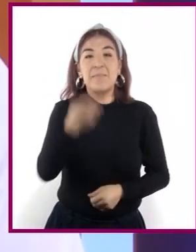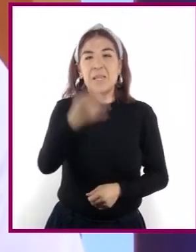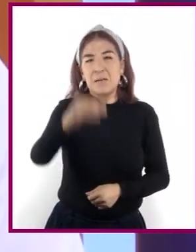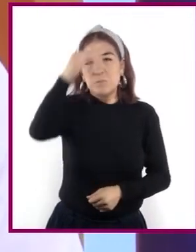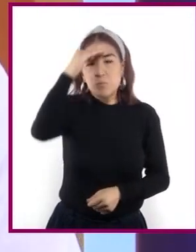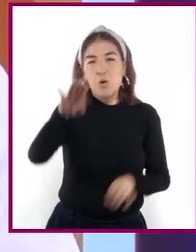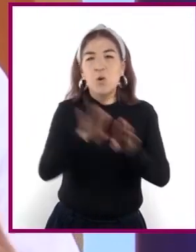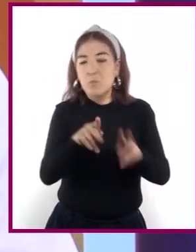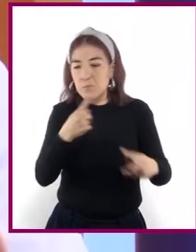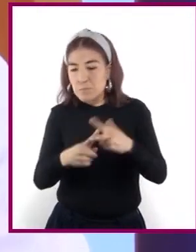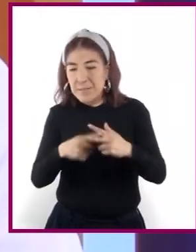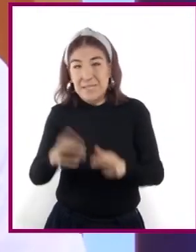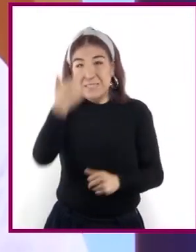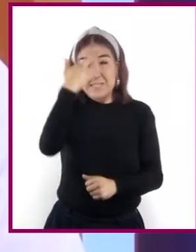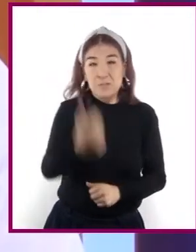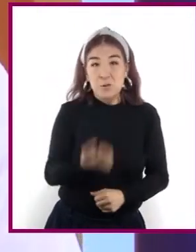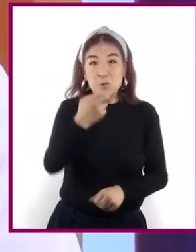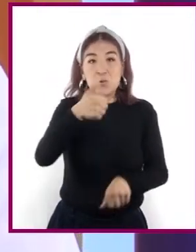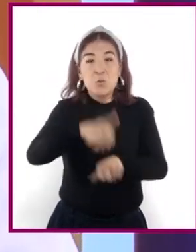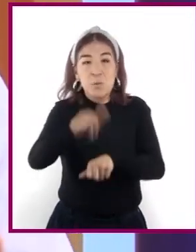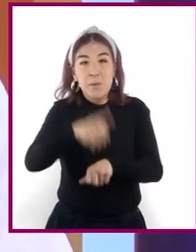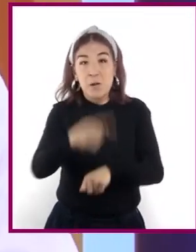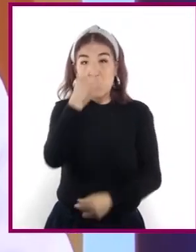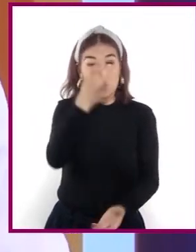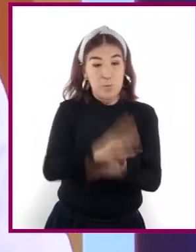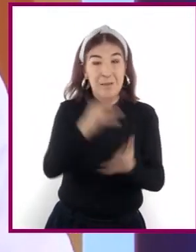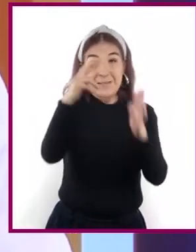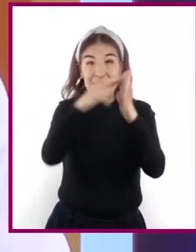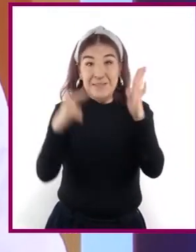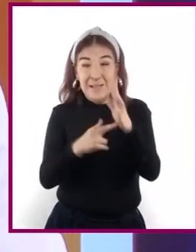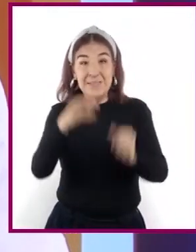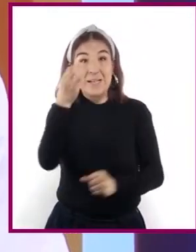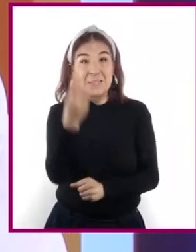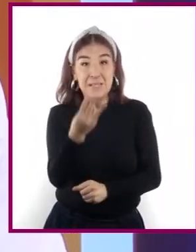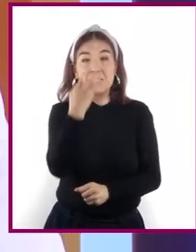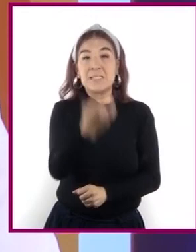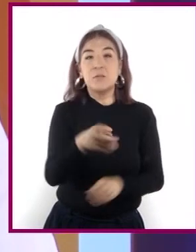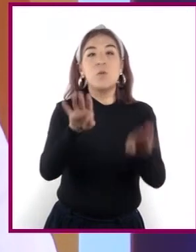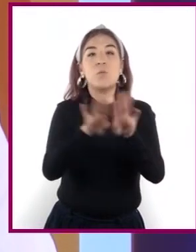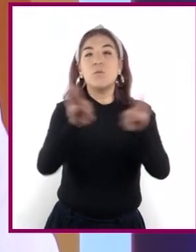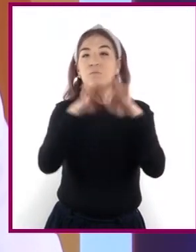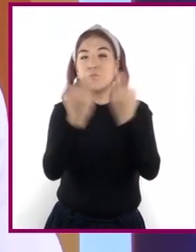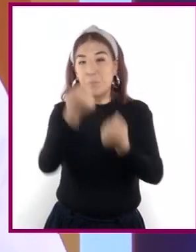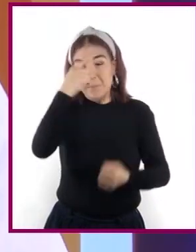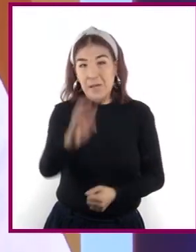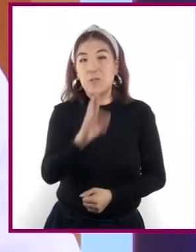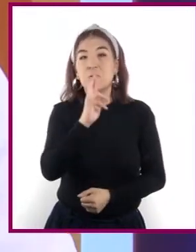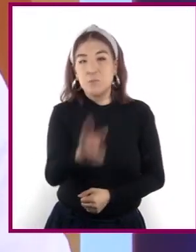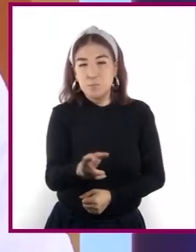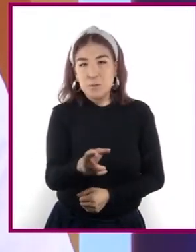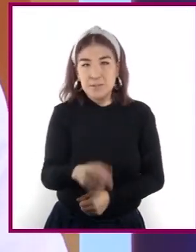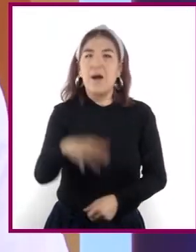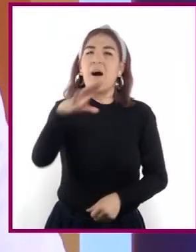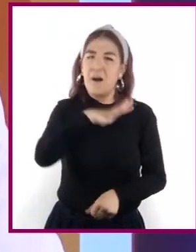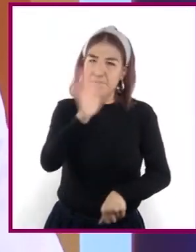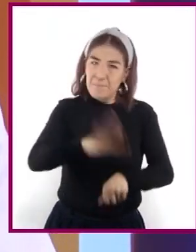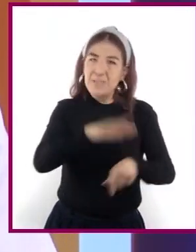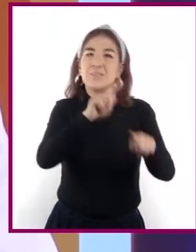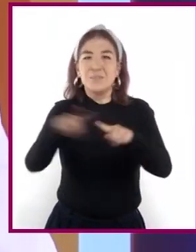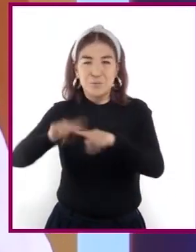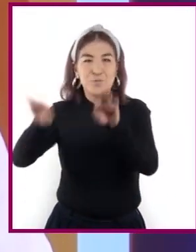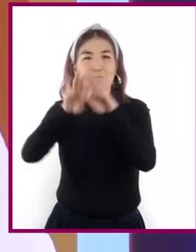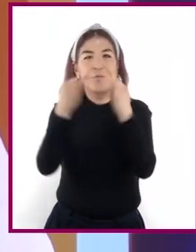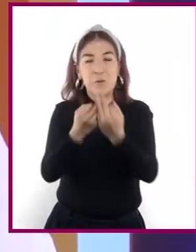razonamiento proporcional no se limita solo al uso de la regla de 3 como método de resolución, sino que hay varios métodos